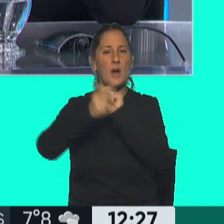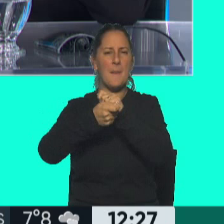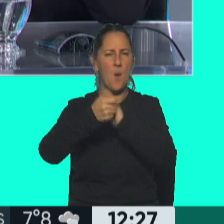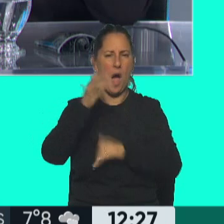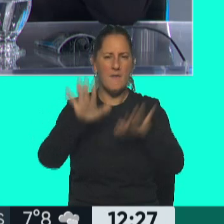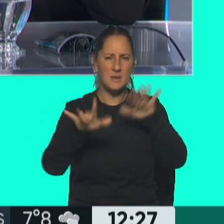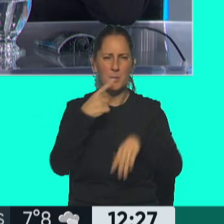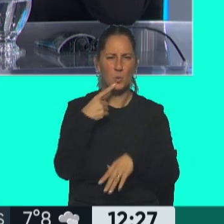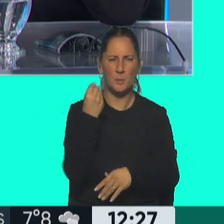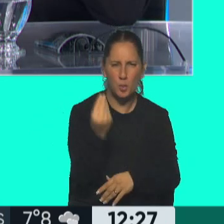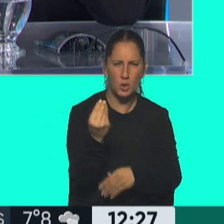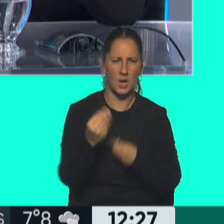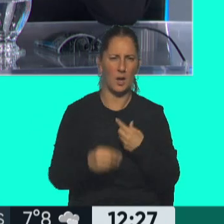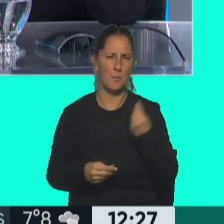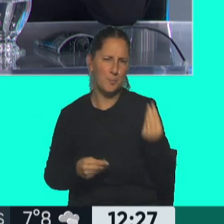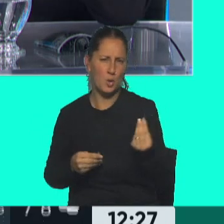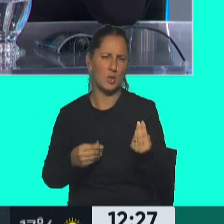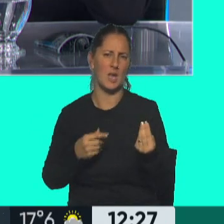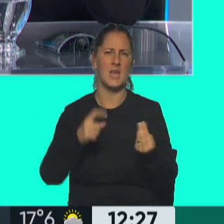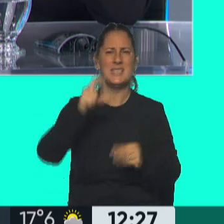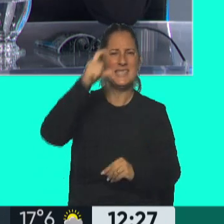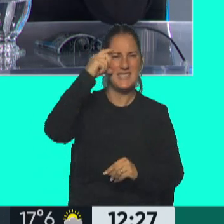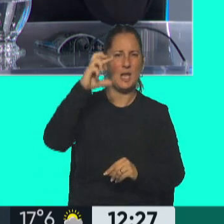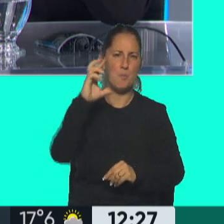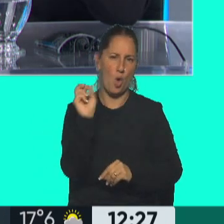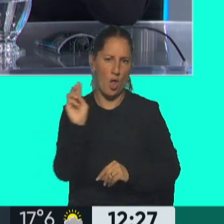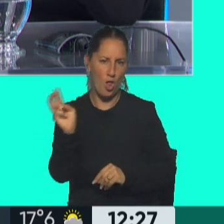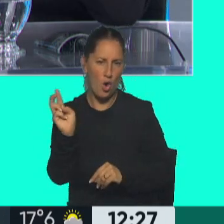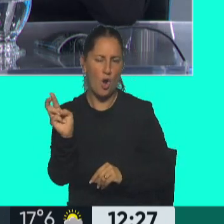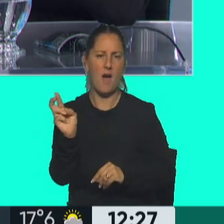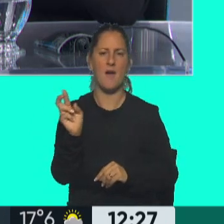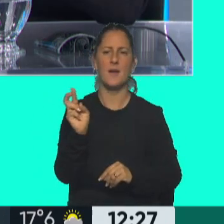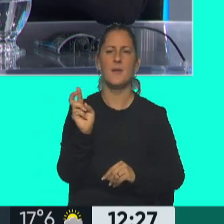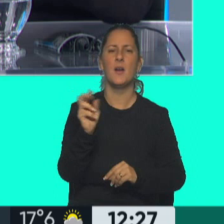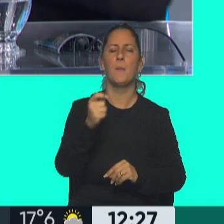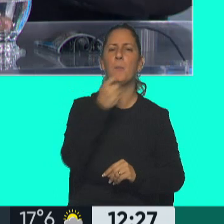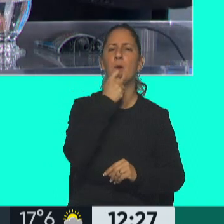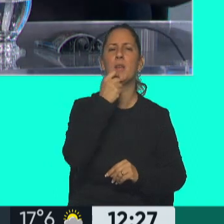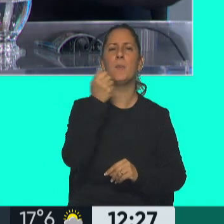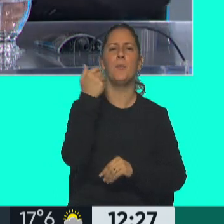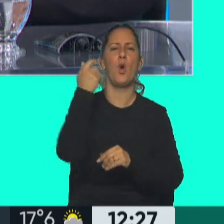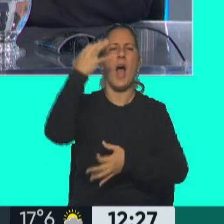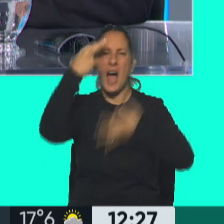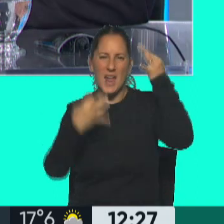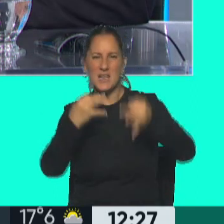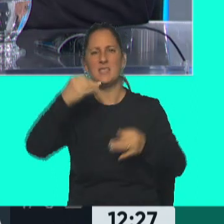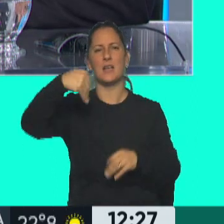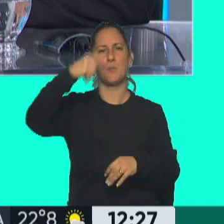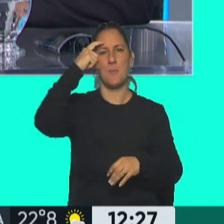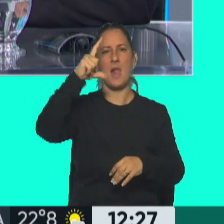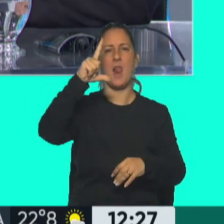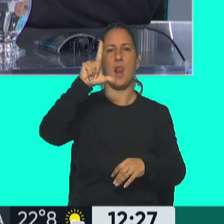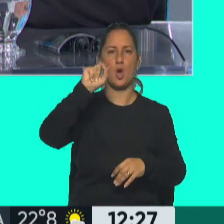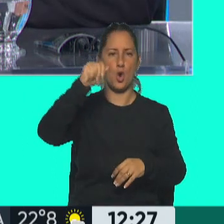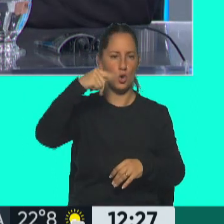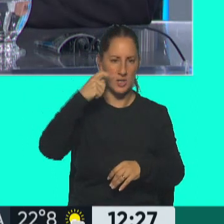se han cuestionados de inclusive con el cepo cambiario si uno lo escucha ameicoñal si lo escuchaba en su momento algunos